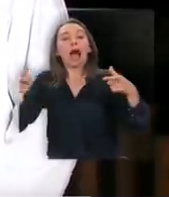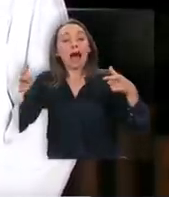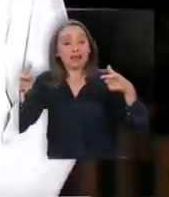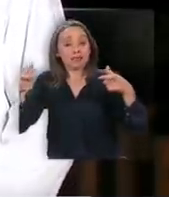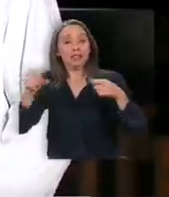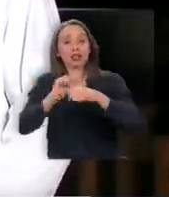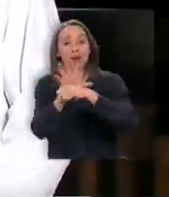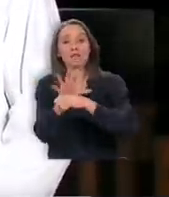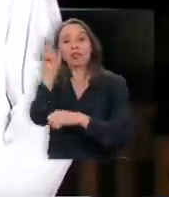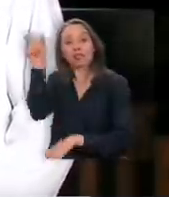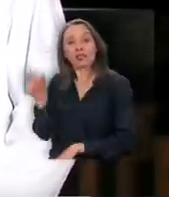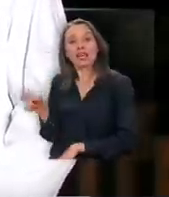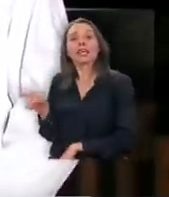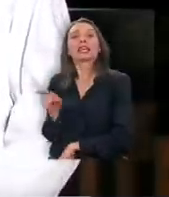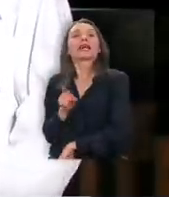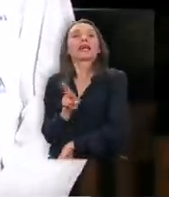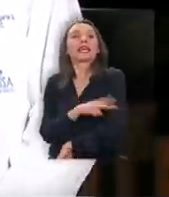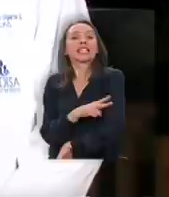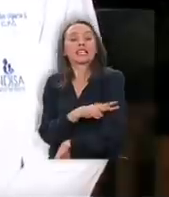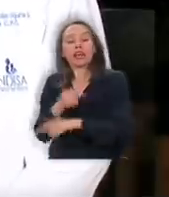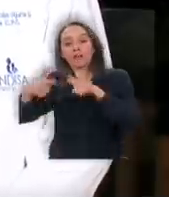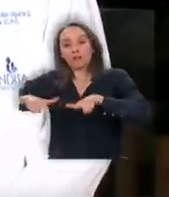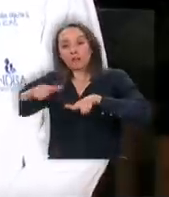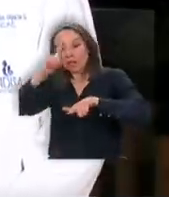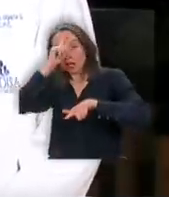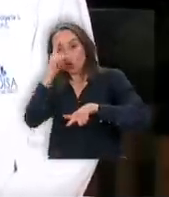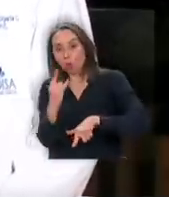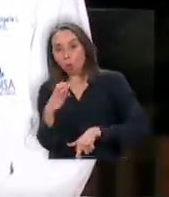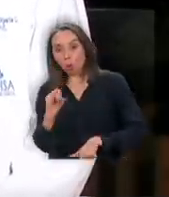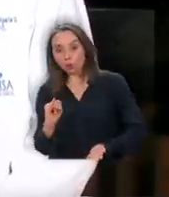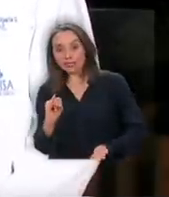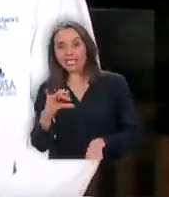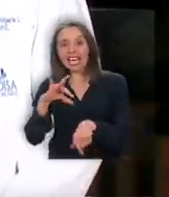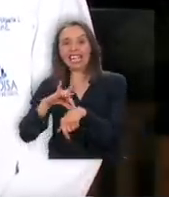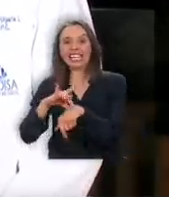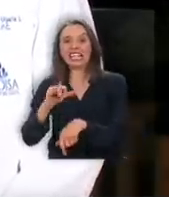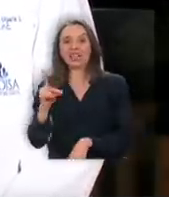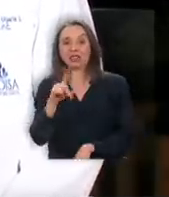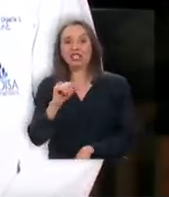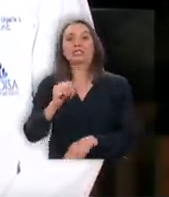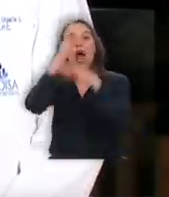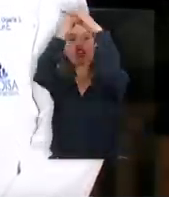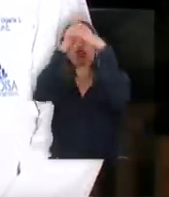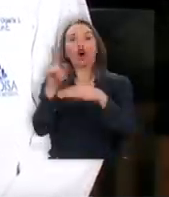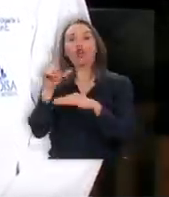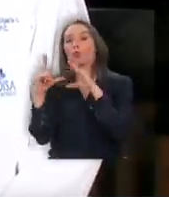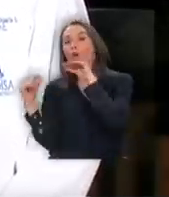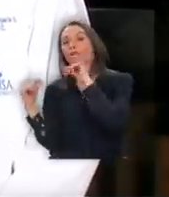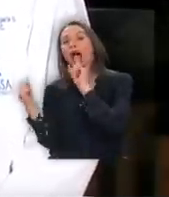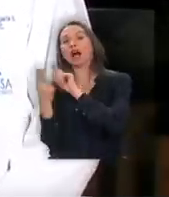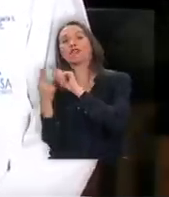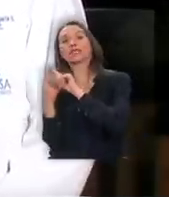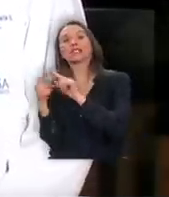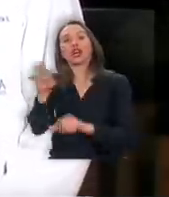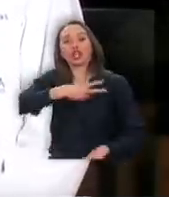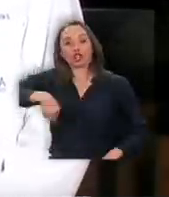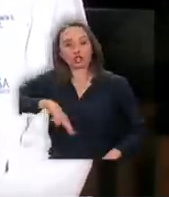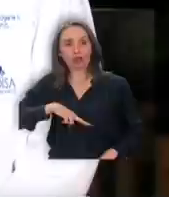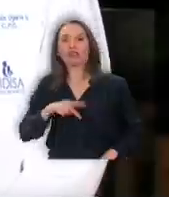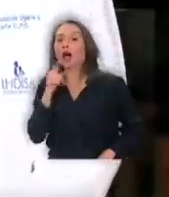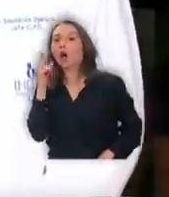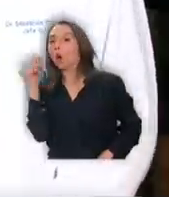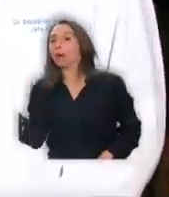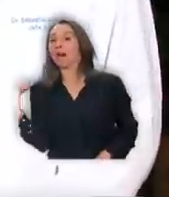unidad de pacientes críticos de la Clínica Indice, que está desde hoy y todos los lunes con nosotros. Doctor, primero que nada, muchas gracias. Buenas noches. Ahí lo tiene, ahí